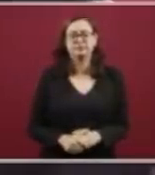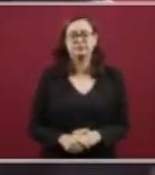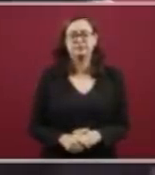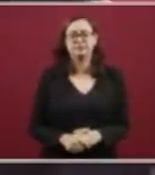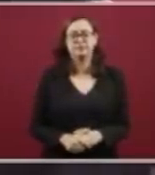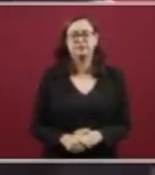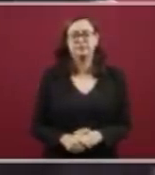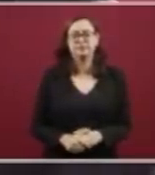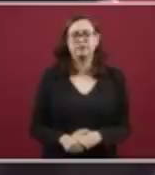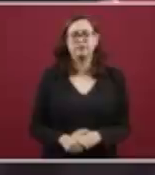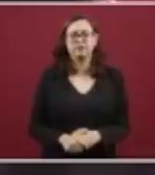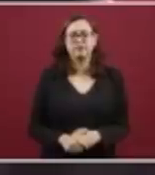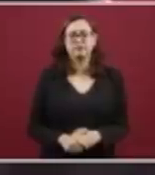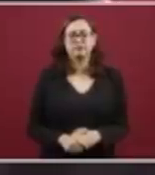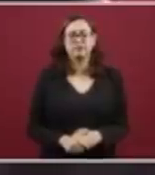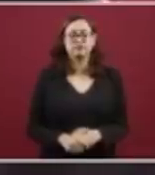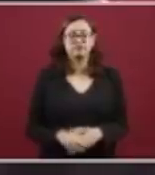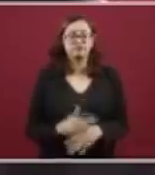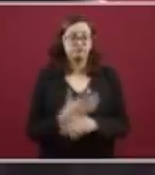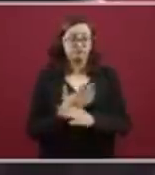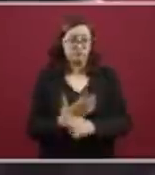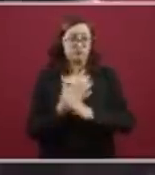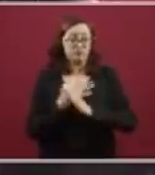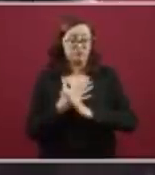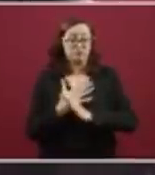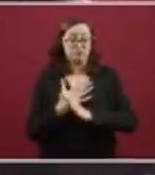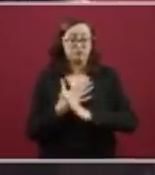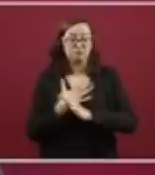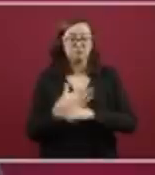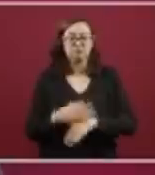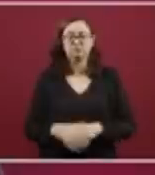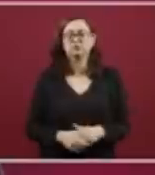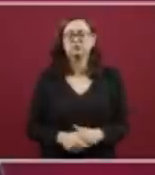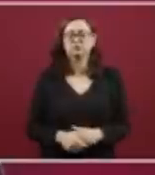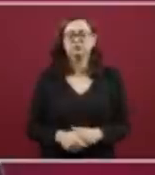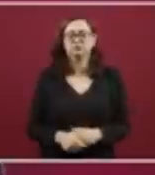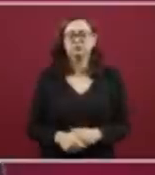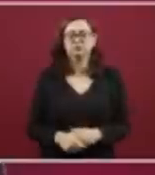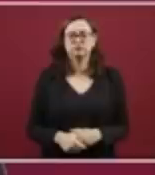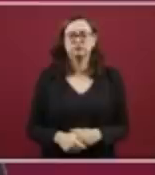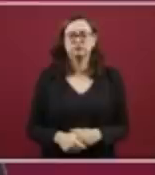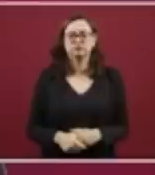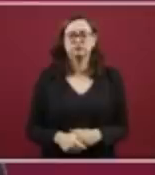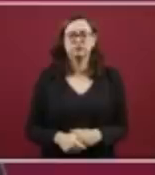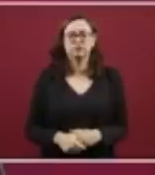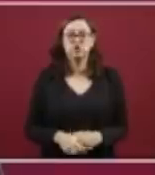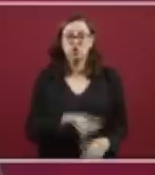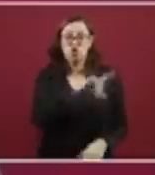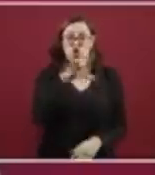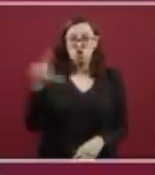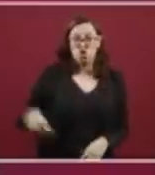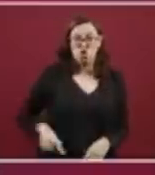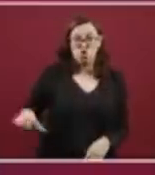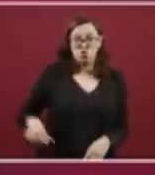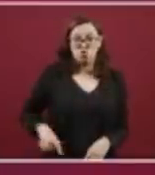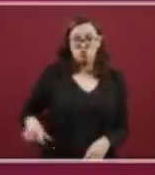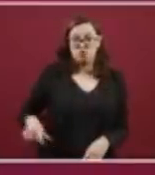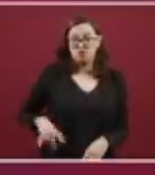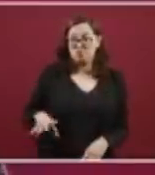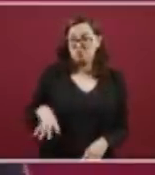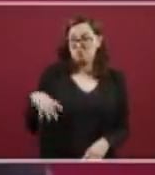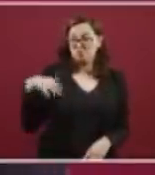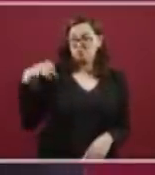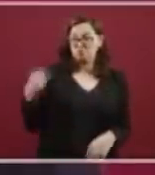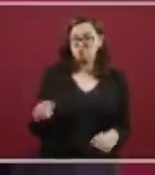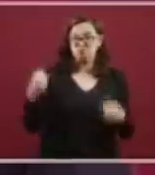Dije: el gobierno dejará de ser por autoritarismo o